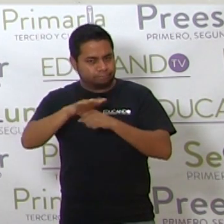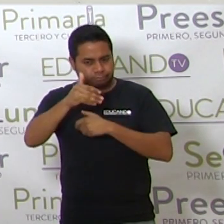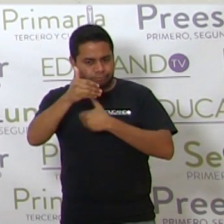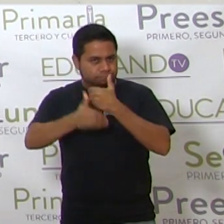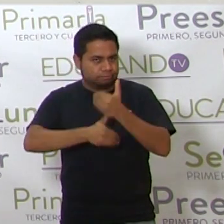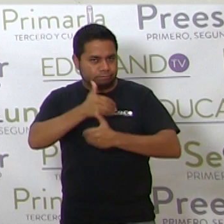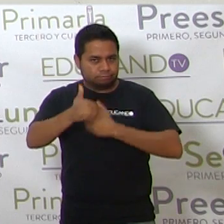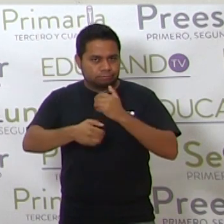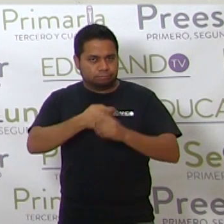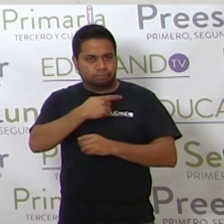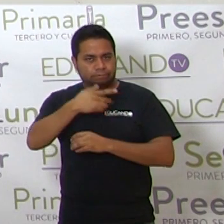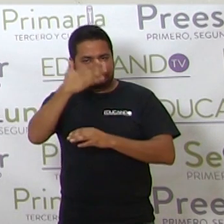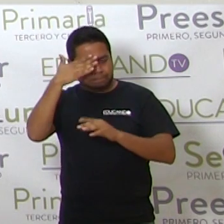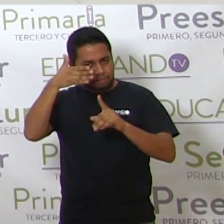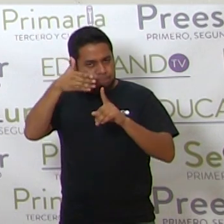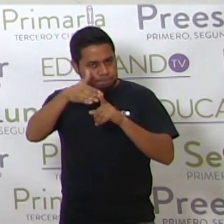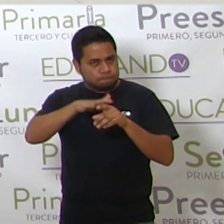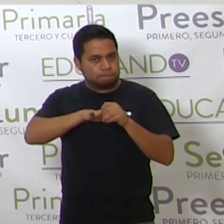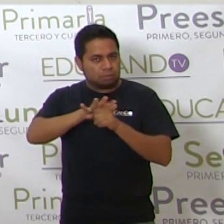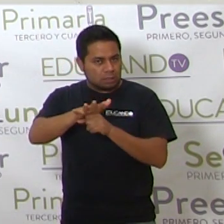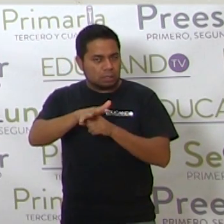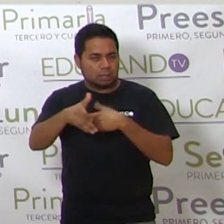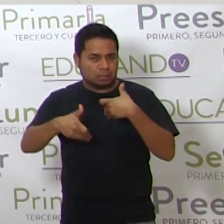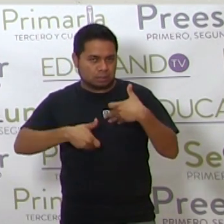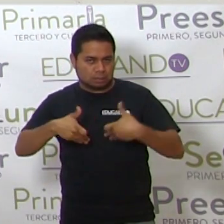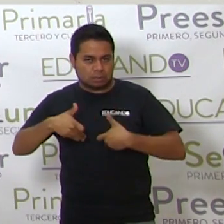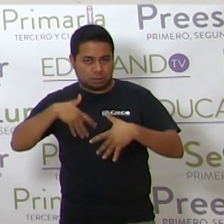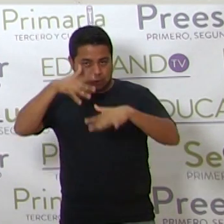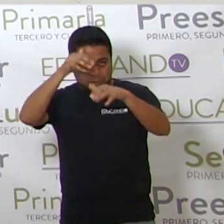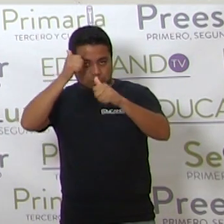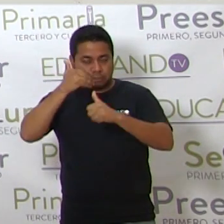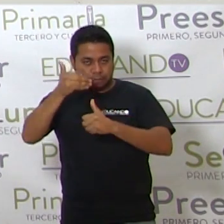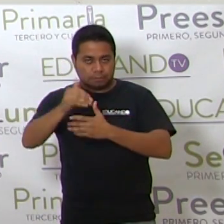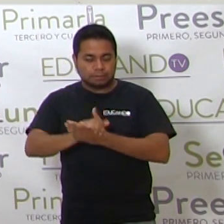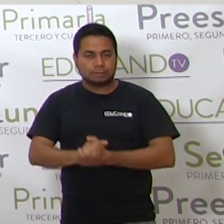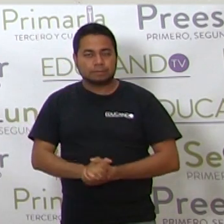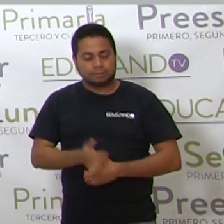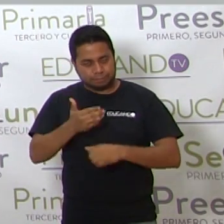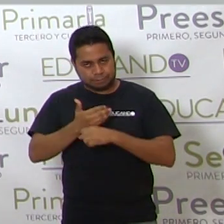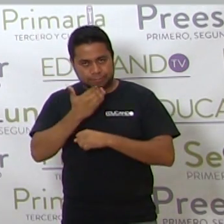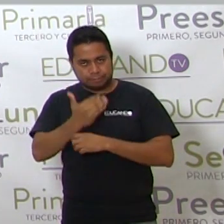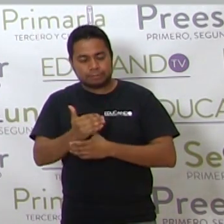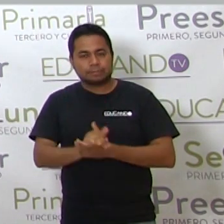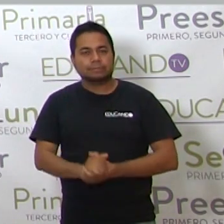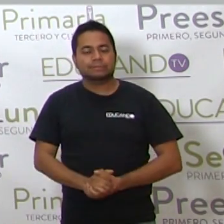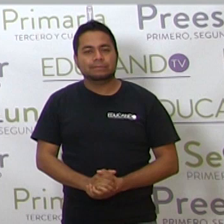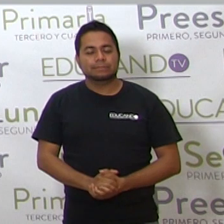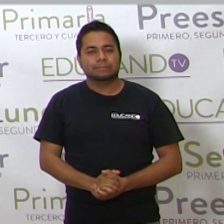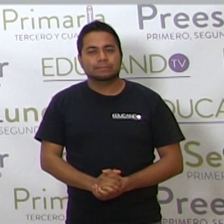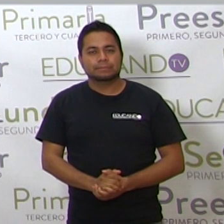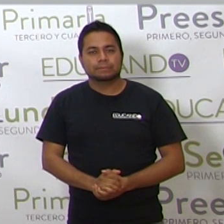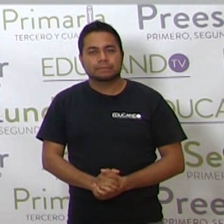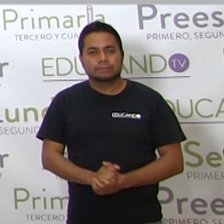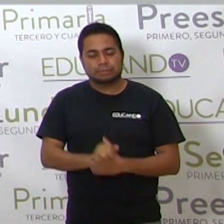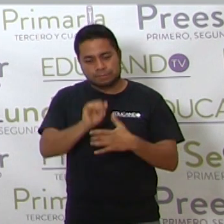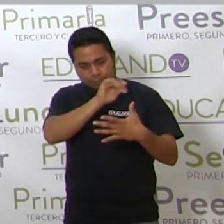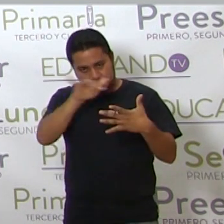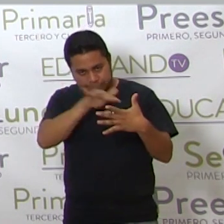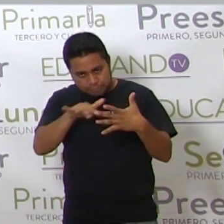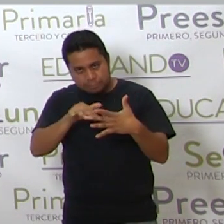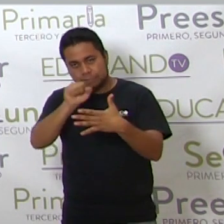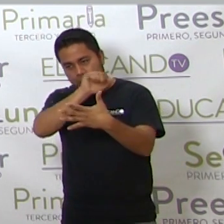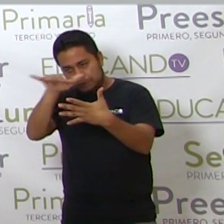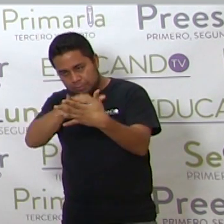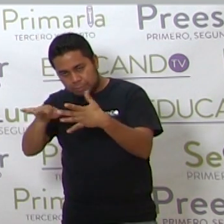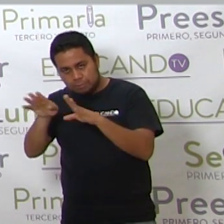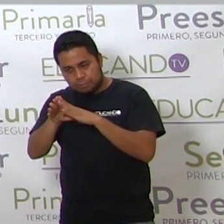para poder realizar obras de teatro estamos de acuerdo muy bien vamos a leer todas así como están